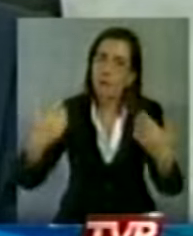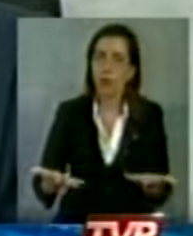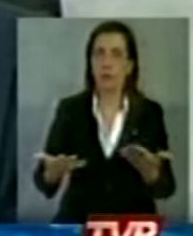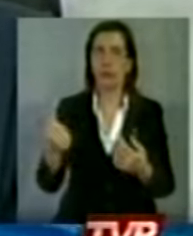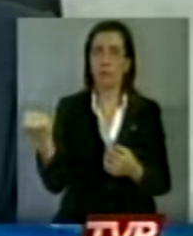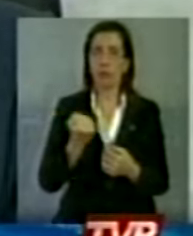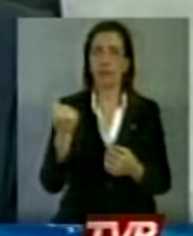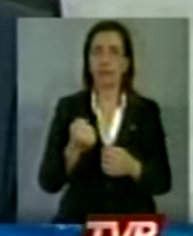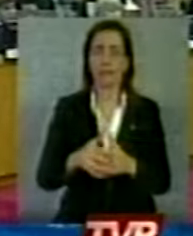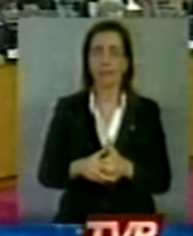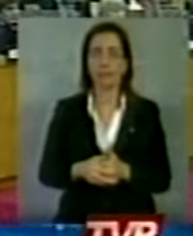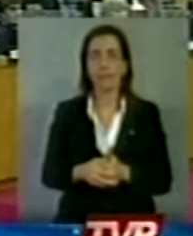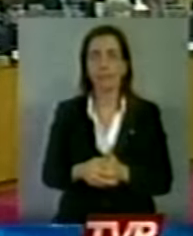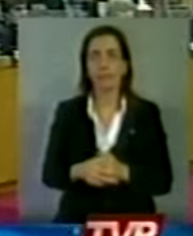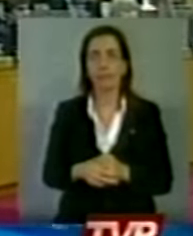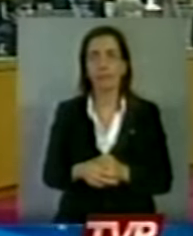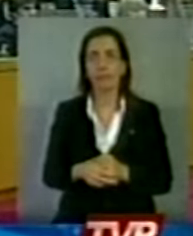todos.